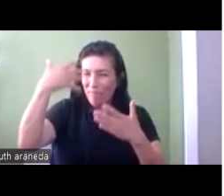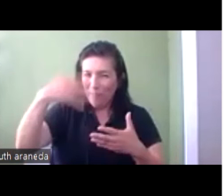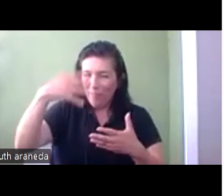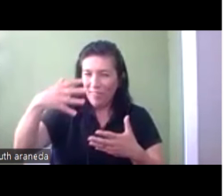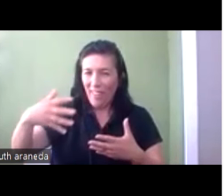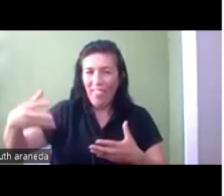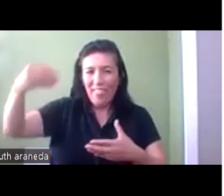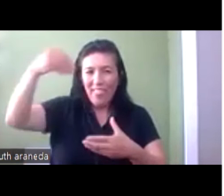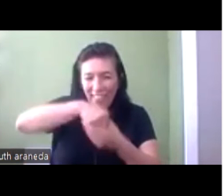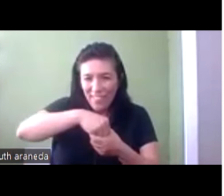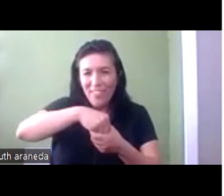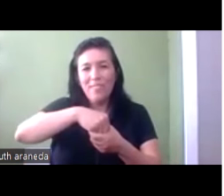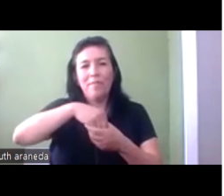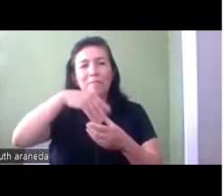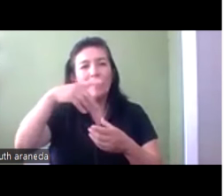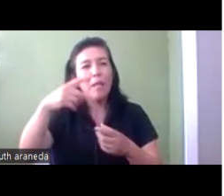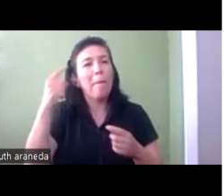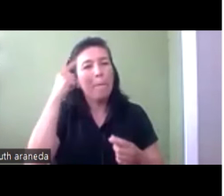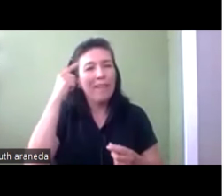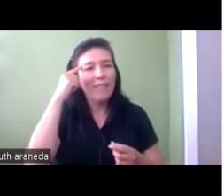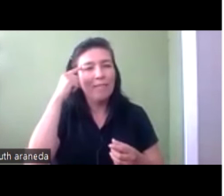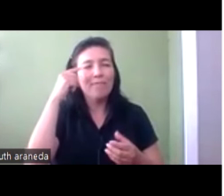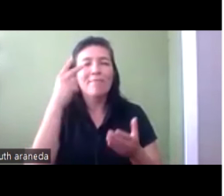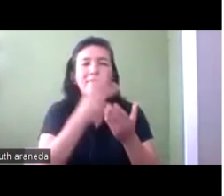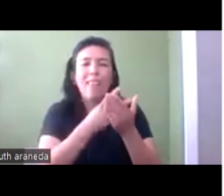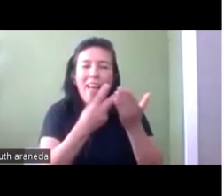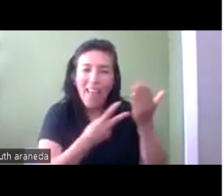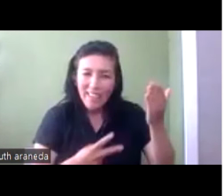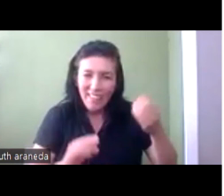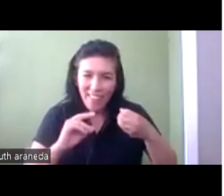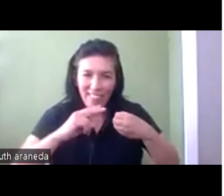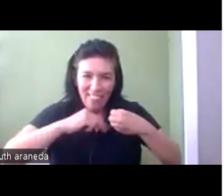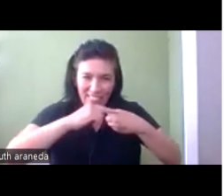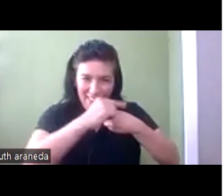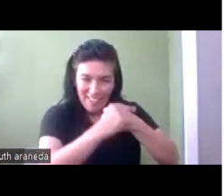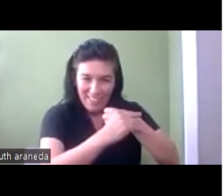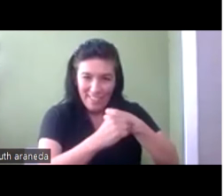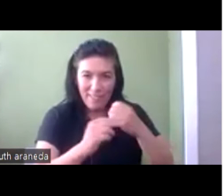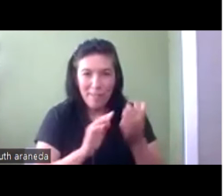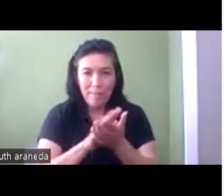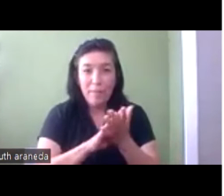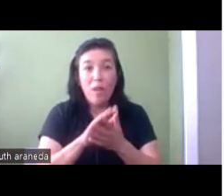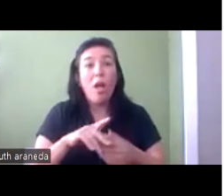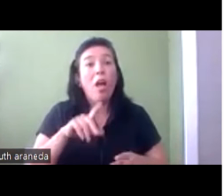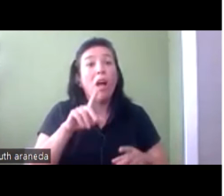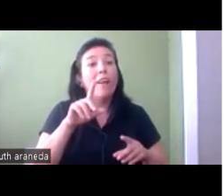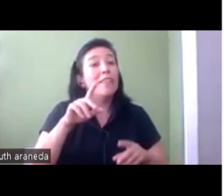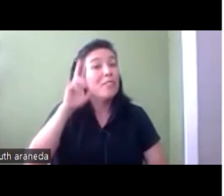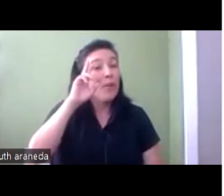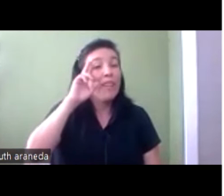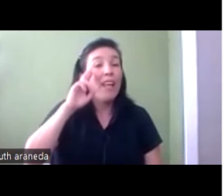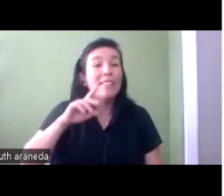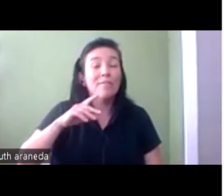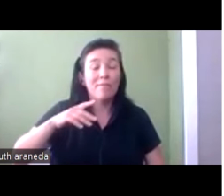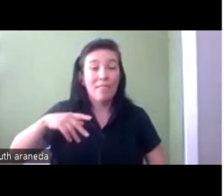de cómo se está pensando el arte de Aguita en sentido, de estos quizás chamanes o individuos que